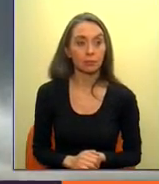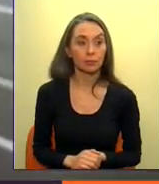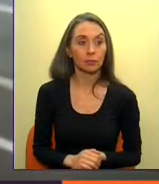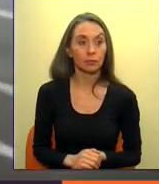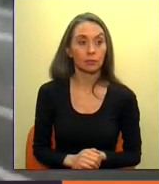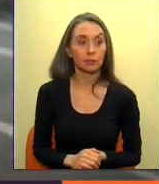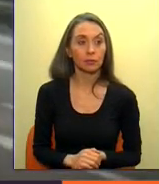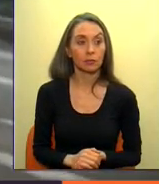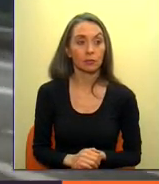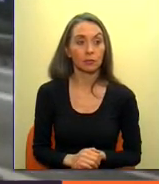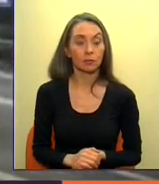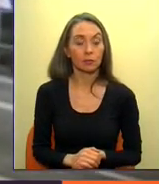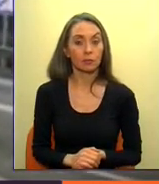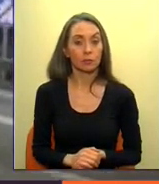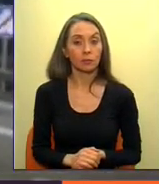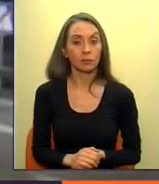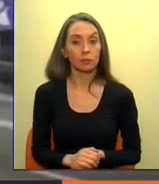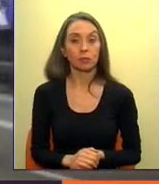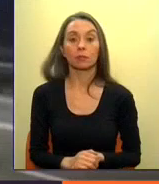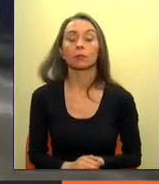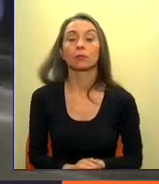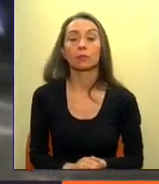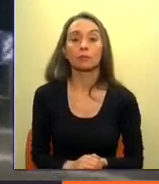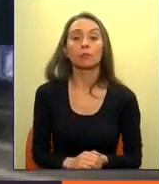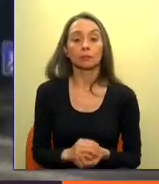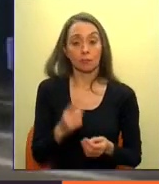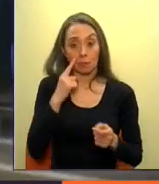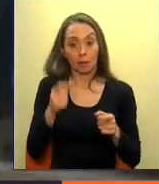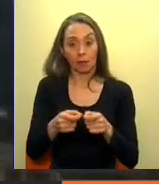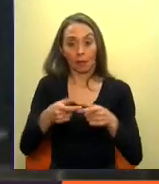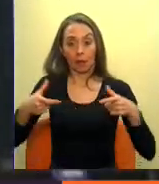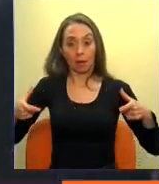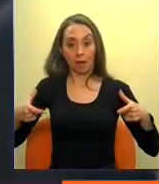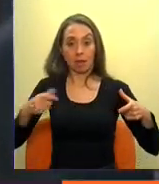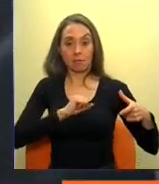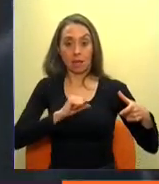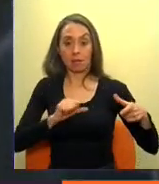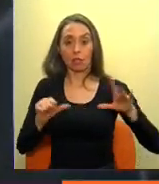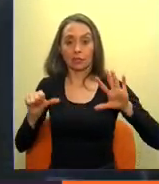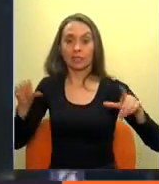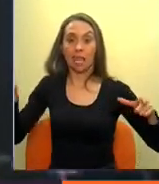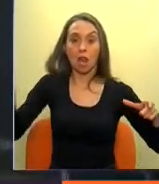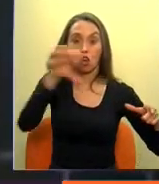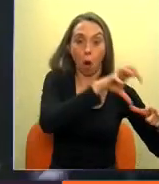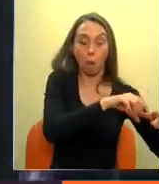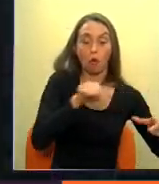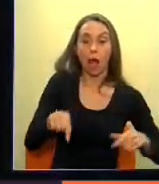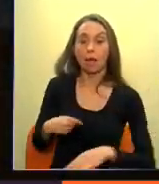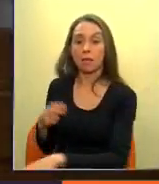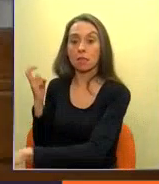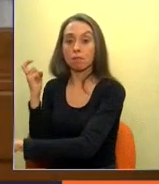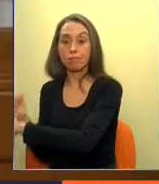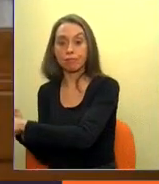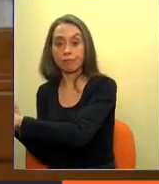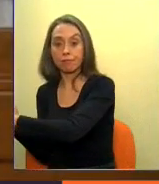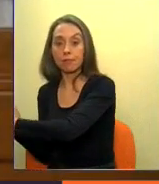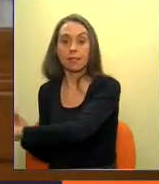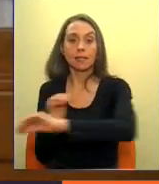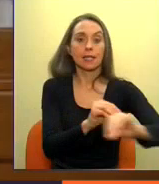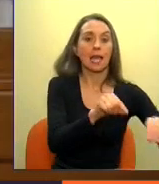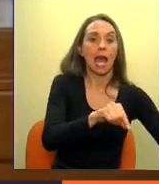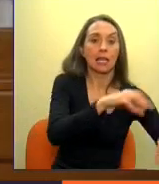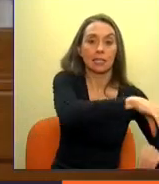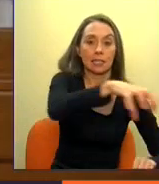y seis comunas del gran santiago son el destino de autos robados que carabineros de la pintana